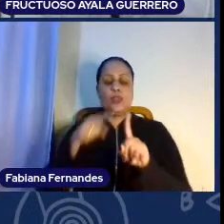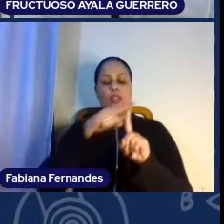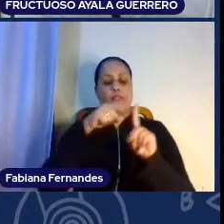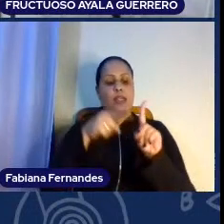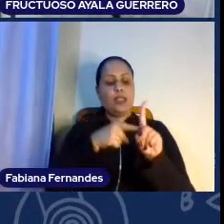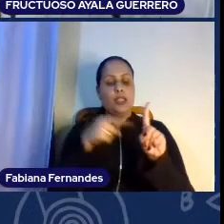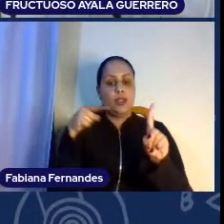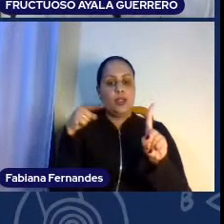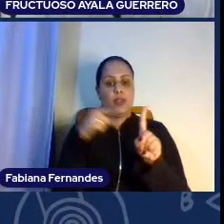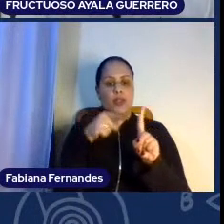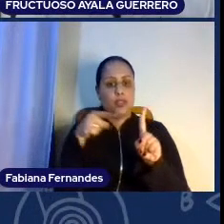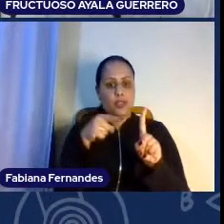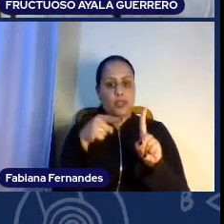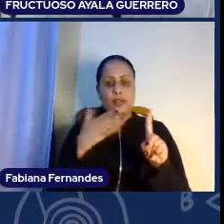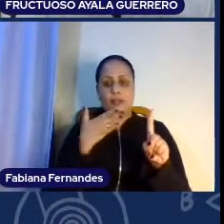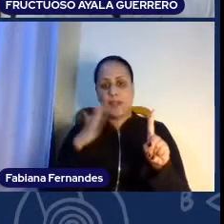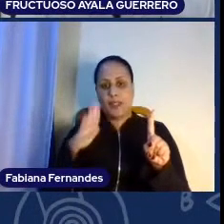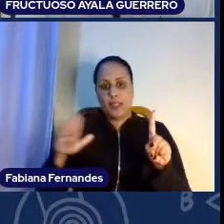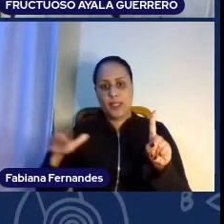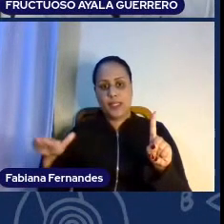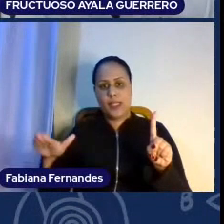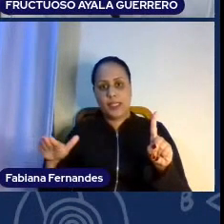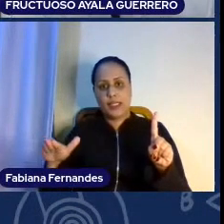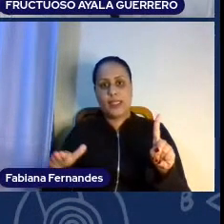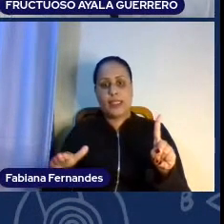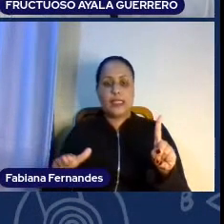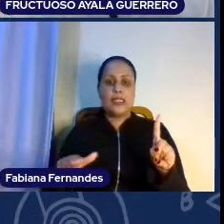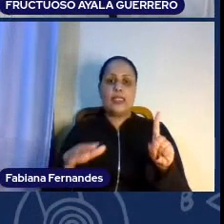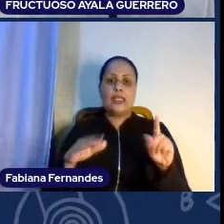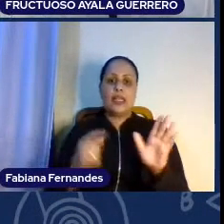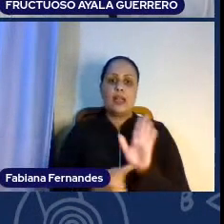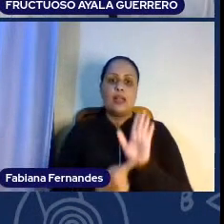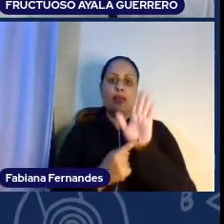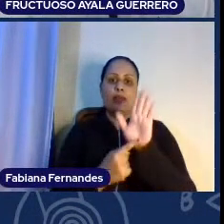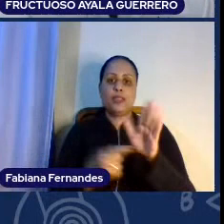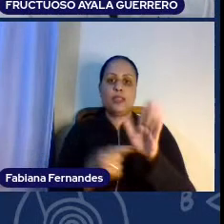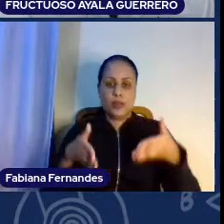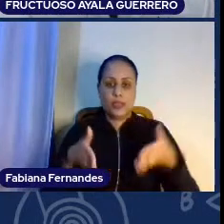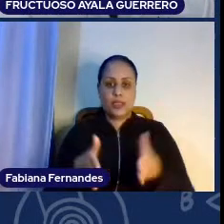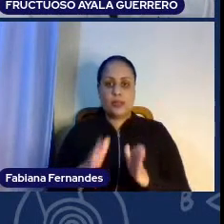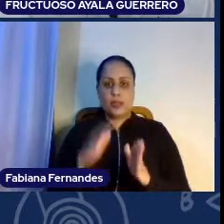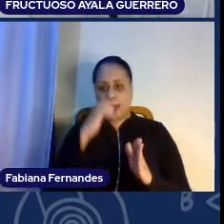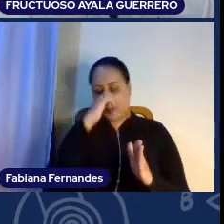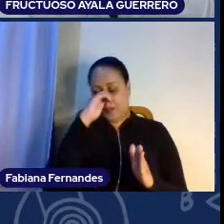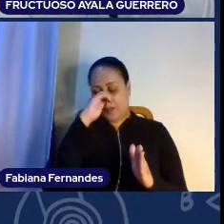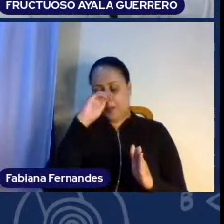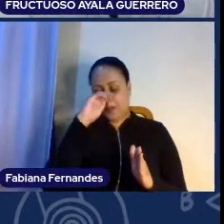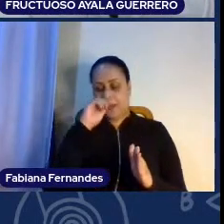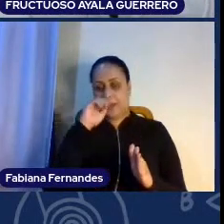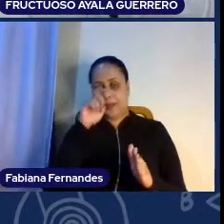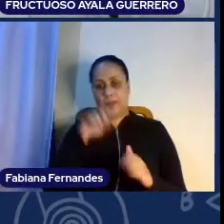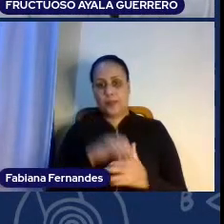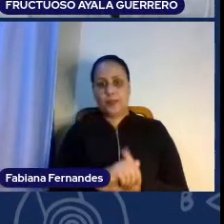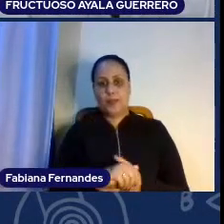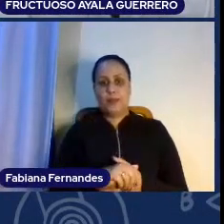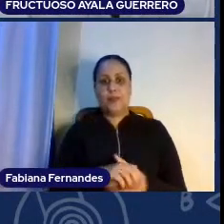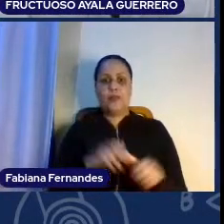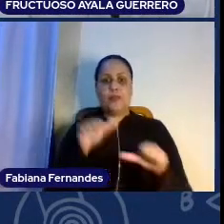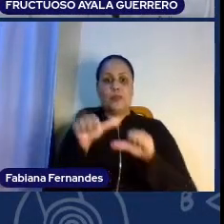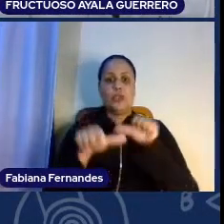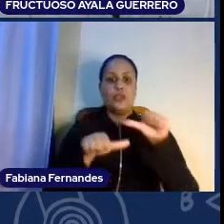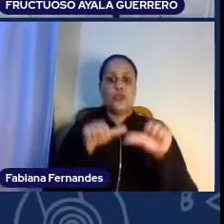no se presenta el nacimiento, pues ahí poco a poco, durante el desarrollo, se va